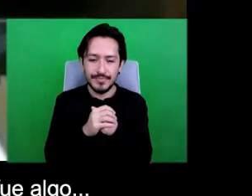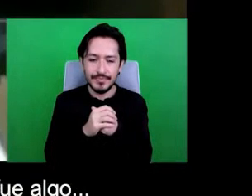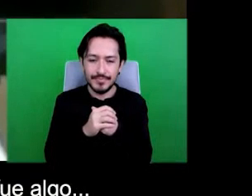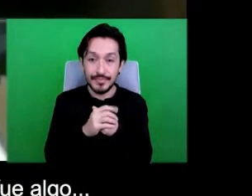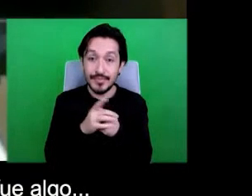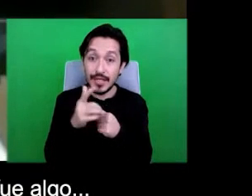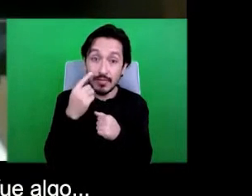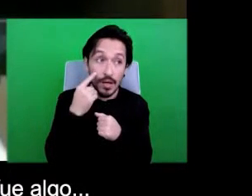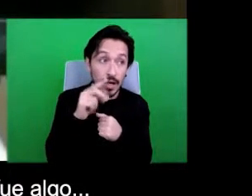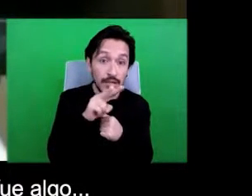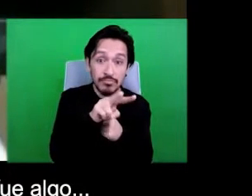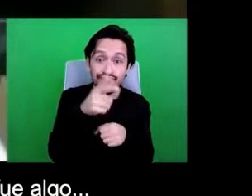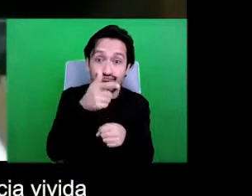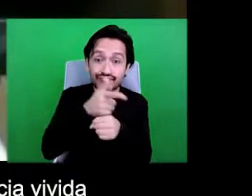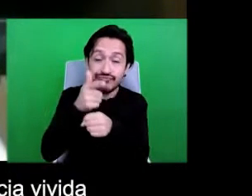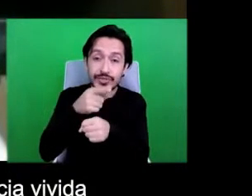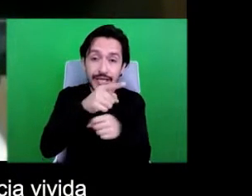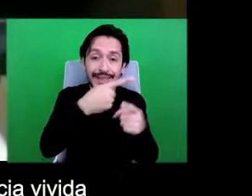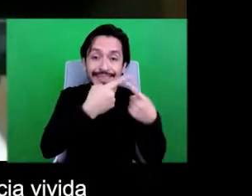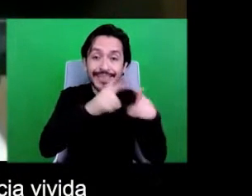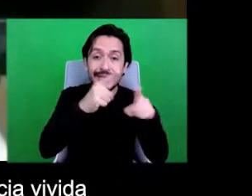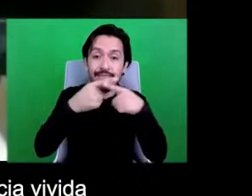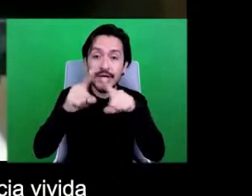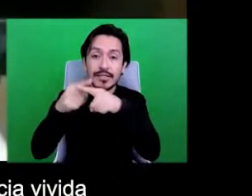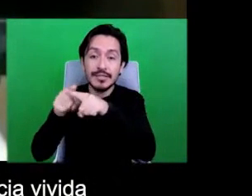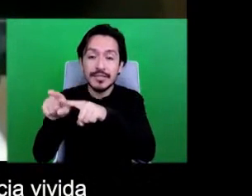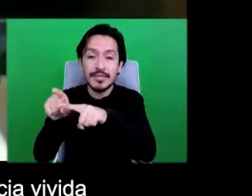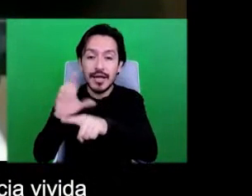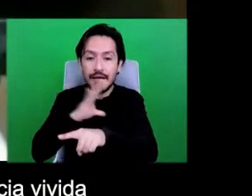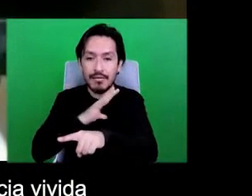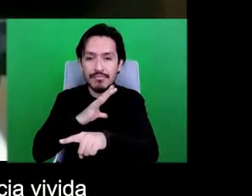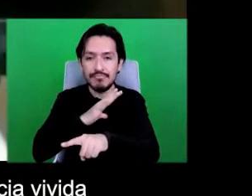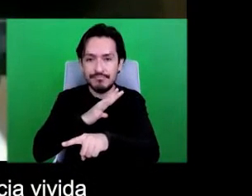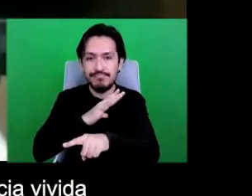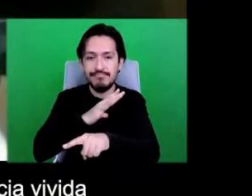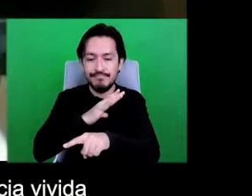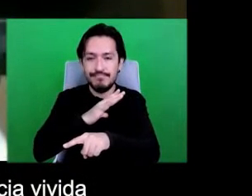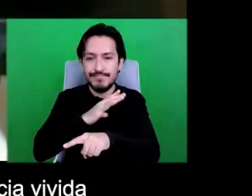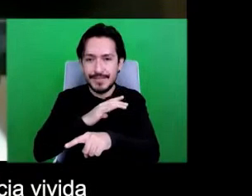que participaron, que fue muy abierto. Y pues nada más